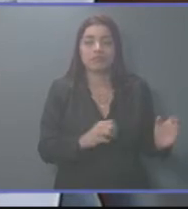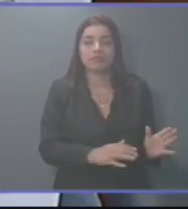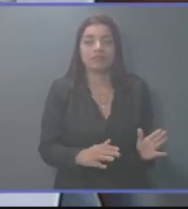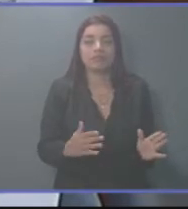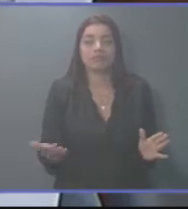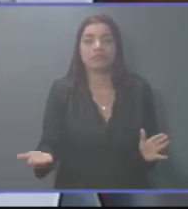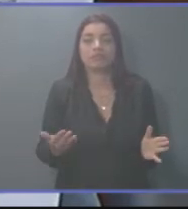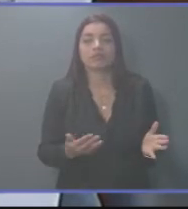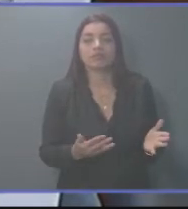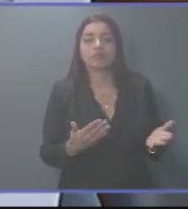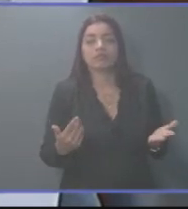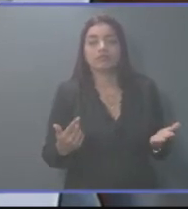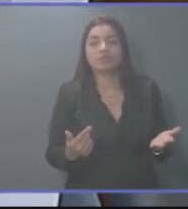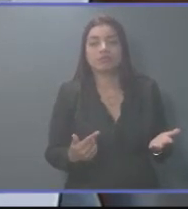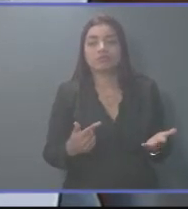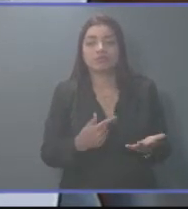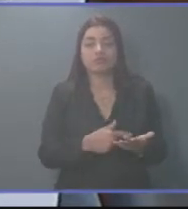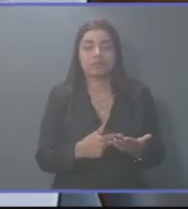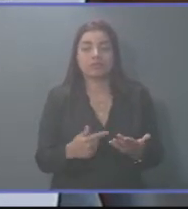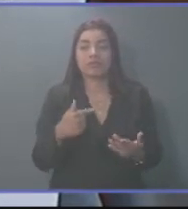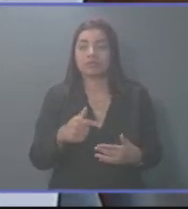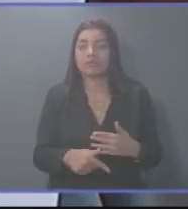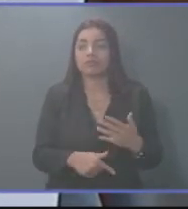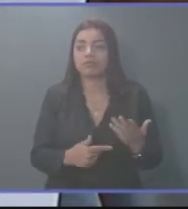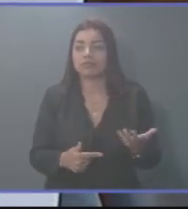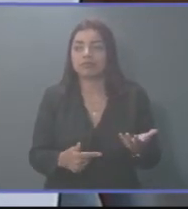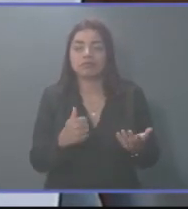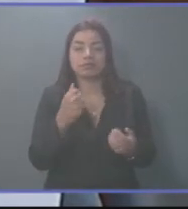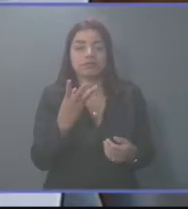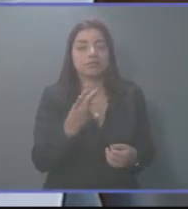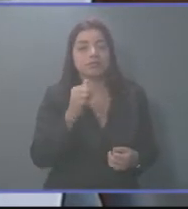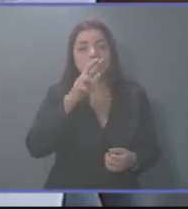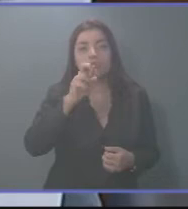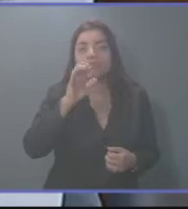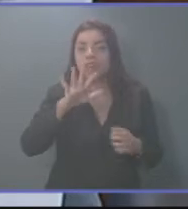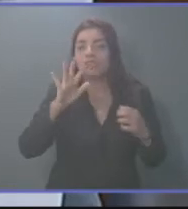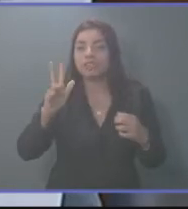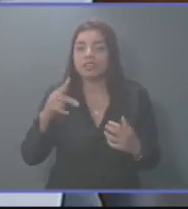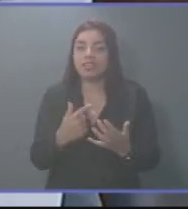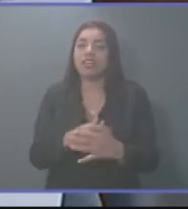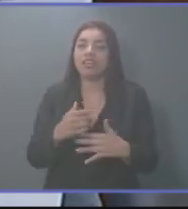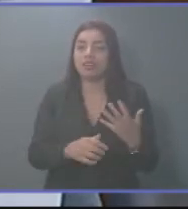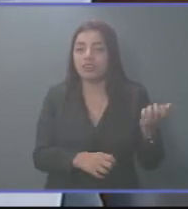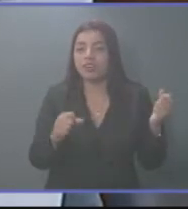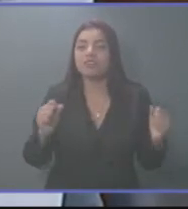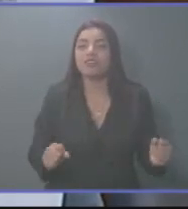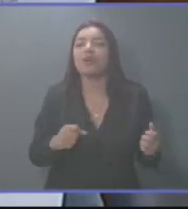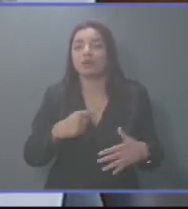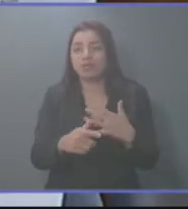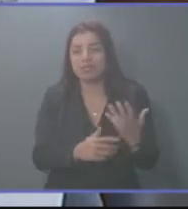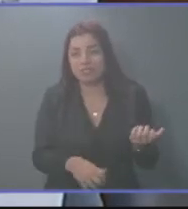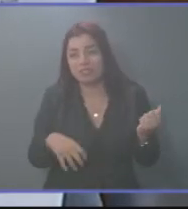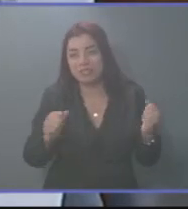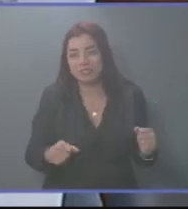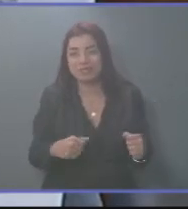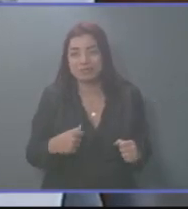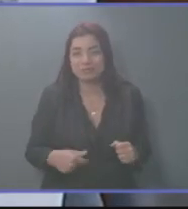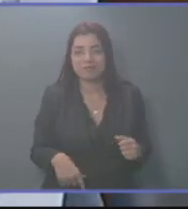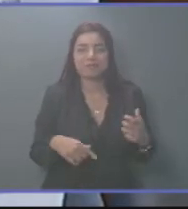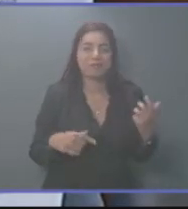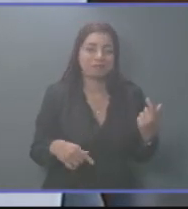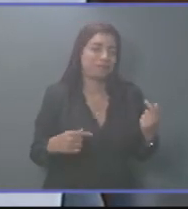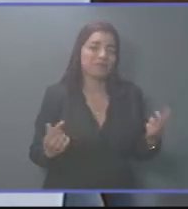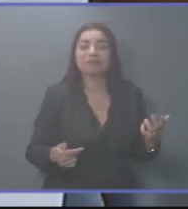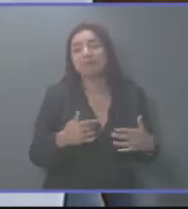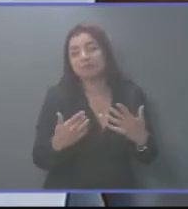Diario Oficial número 240, tomo 353 de fecha 19 del mismo mes y año,